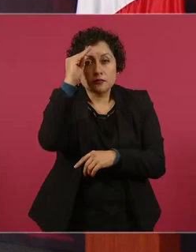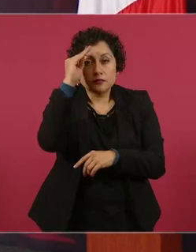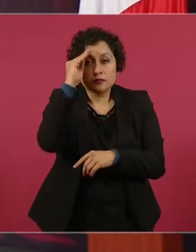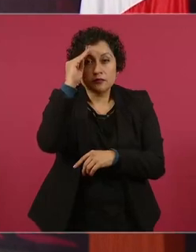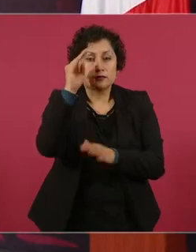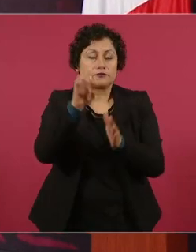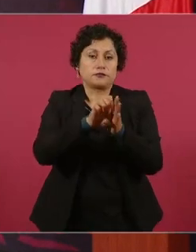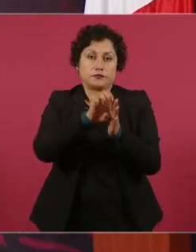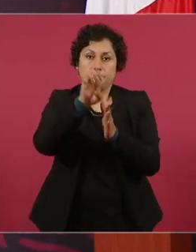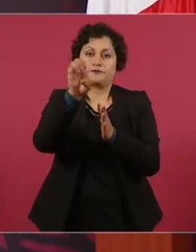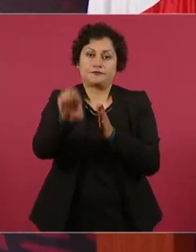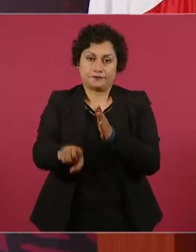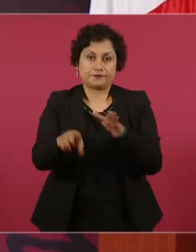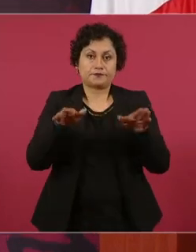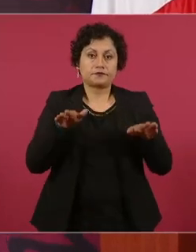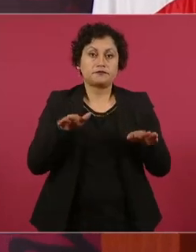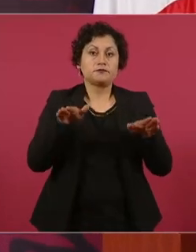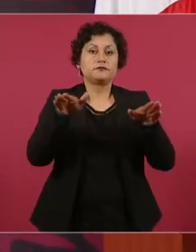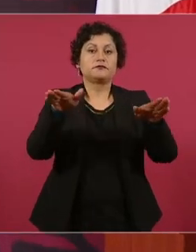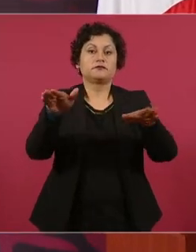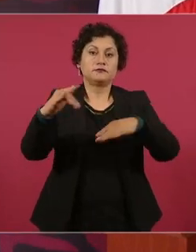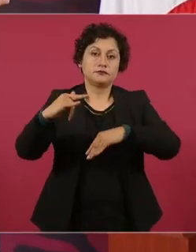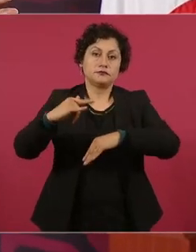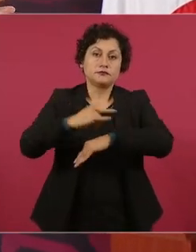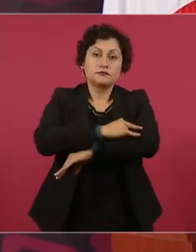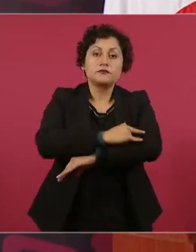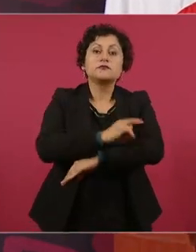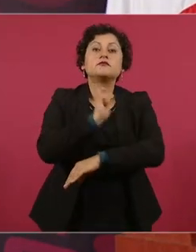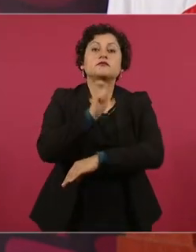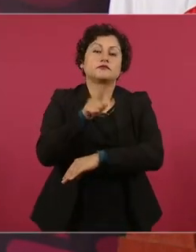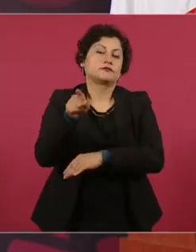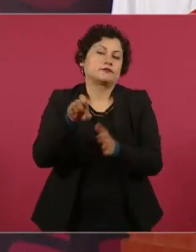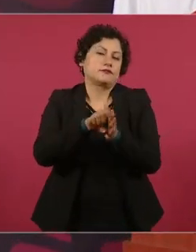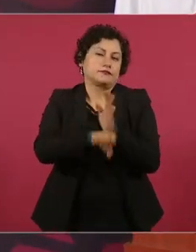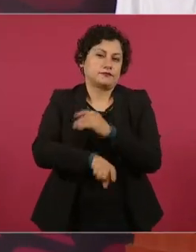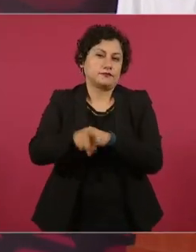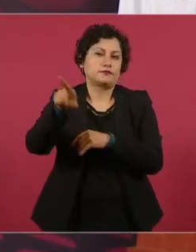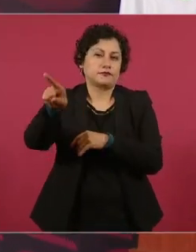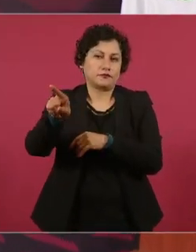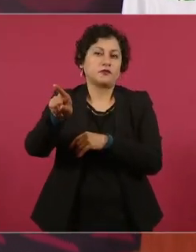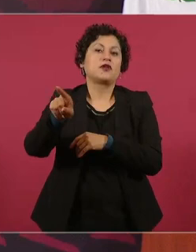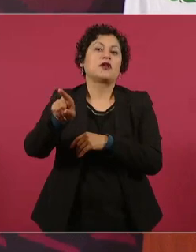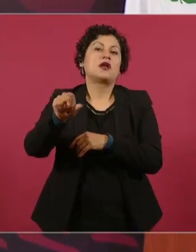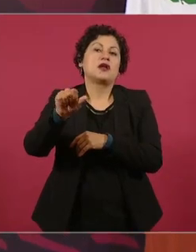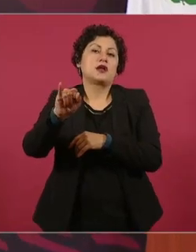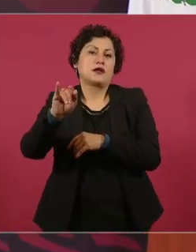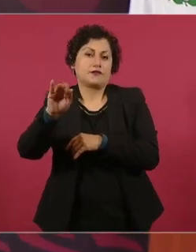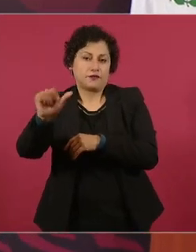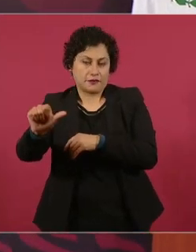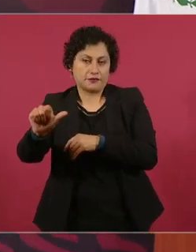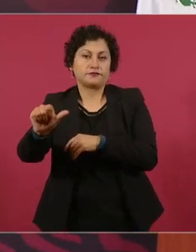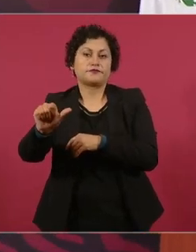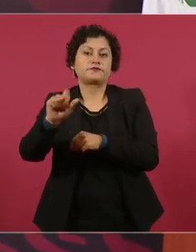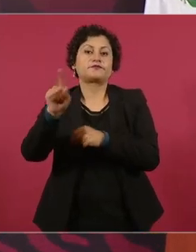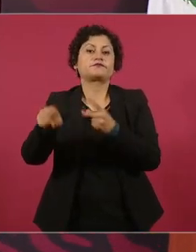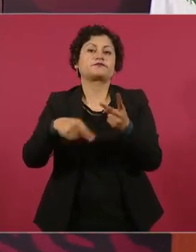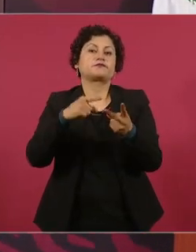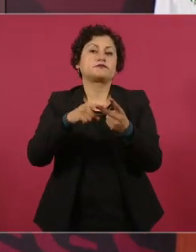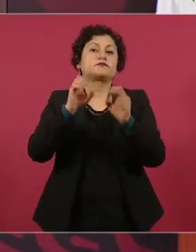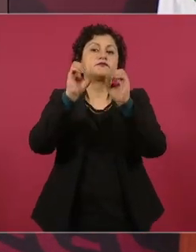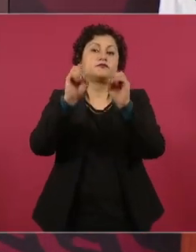un aeropuerto como el Felipe Ángeles o como el de Tulum